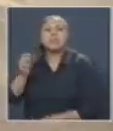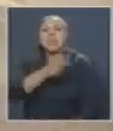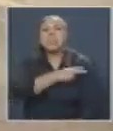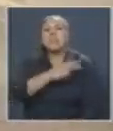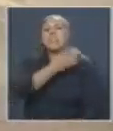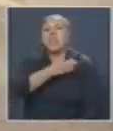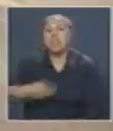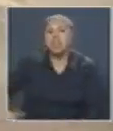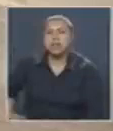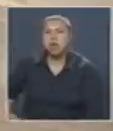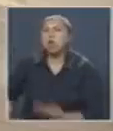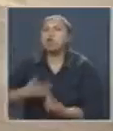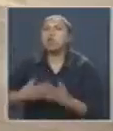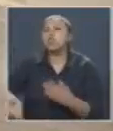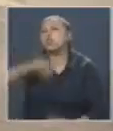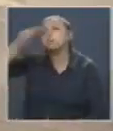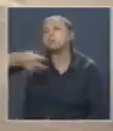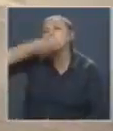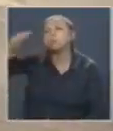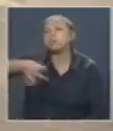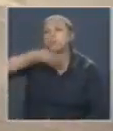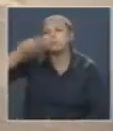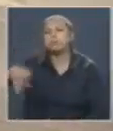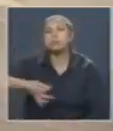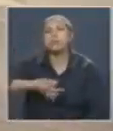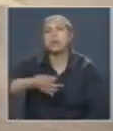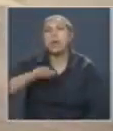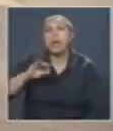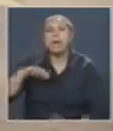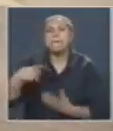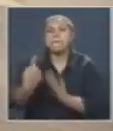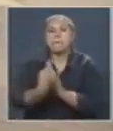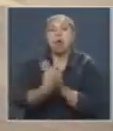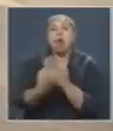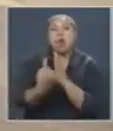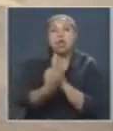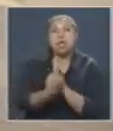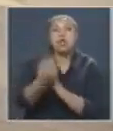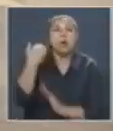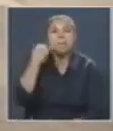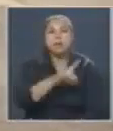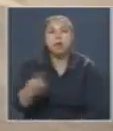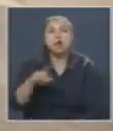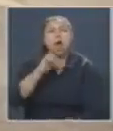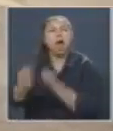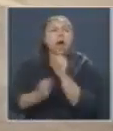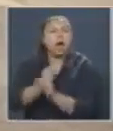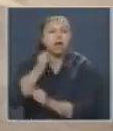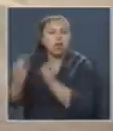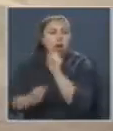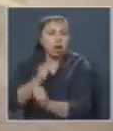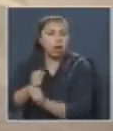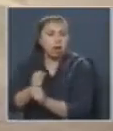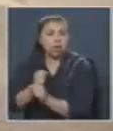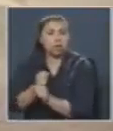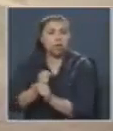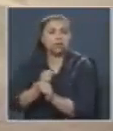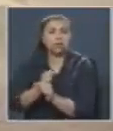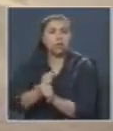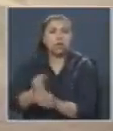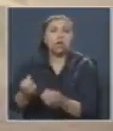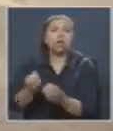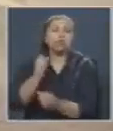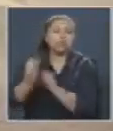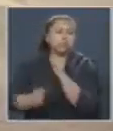discurso de los niños primero me pregunto yo quienes han manejado el estado durante décadas lleva llevan muchos años